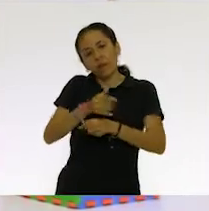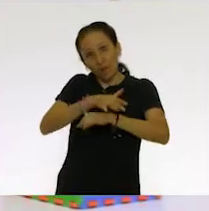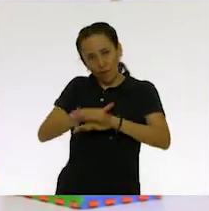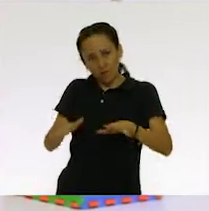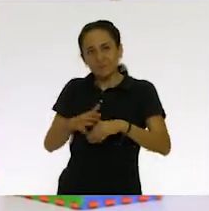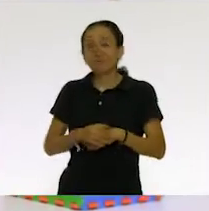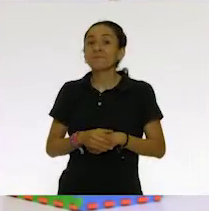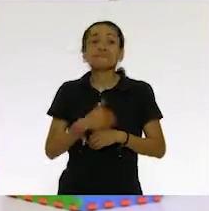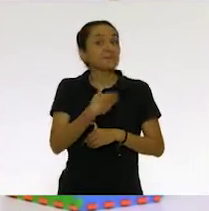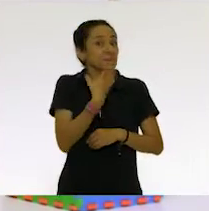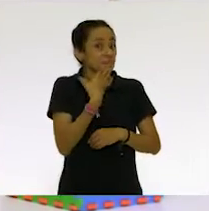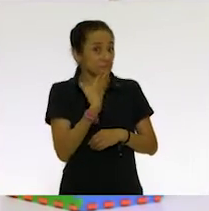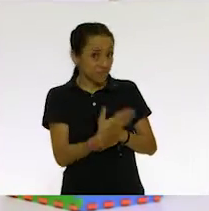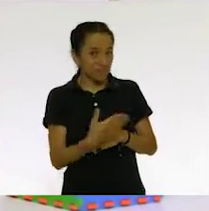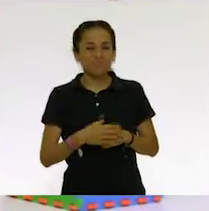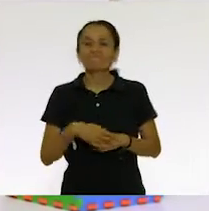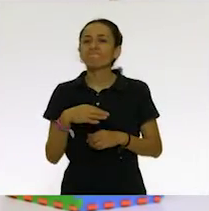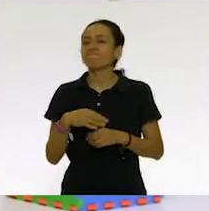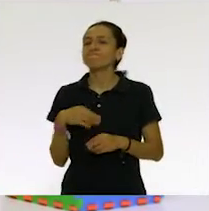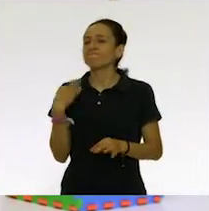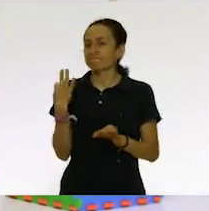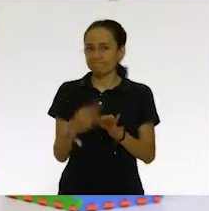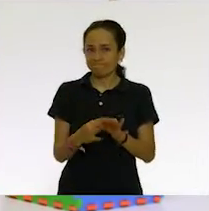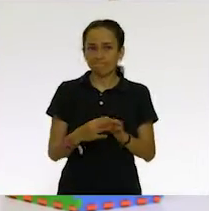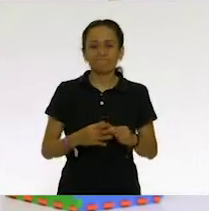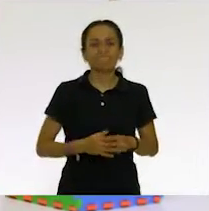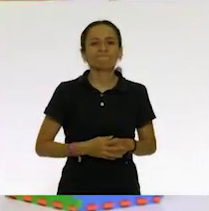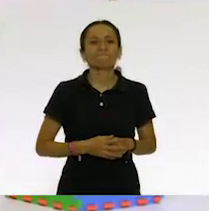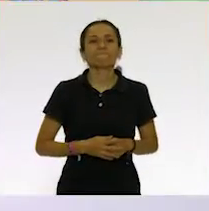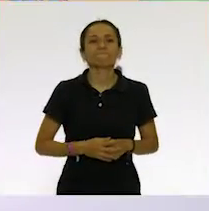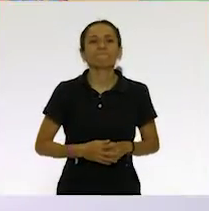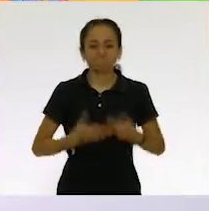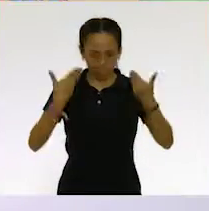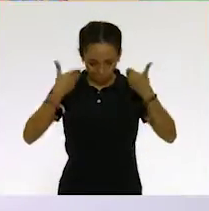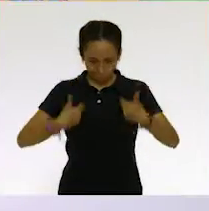Listo. Comencemos. Soy un...